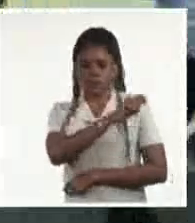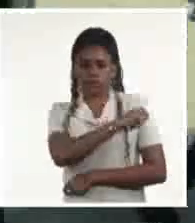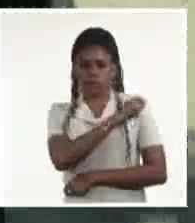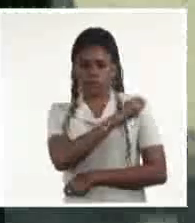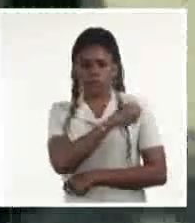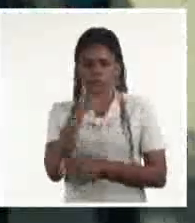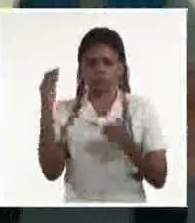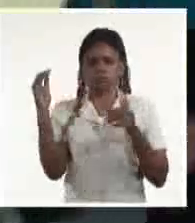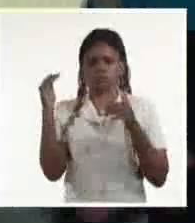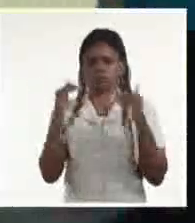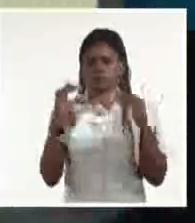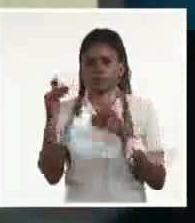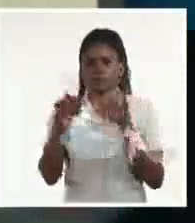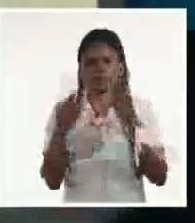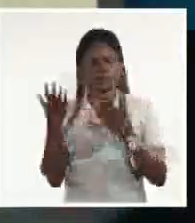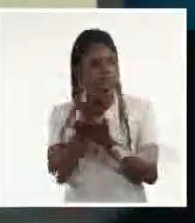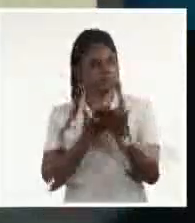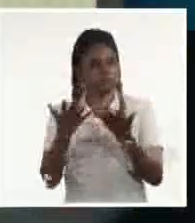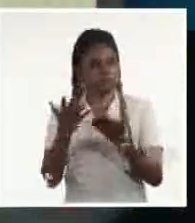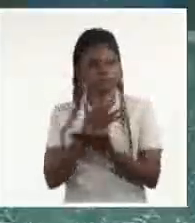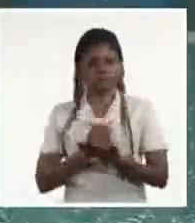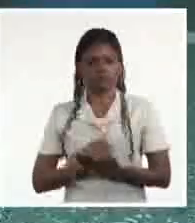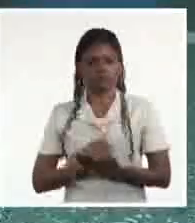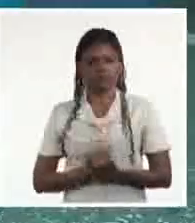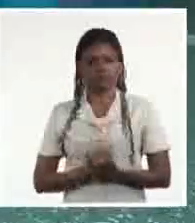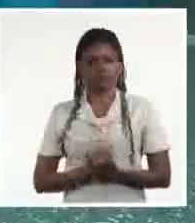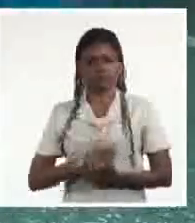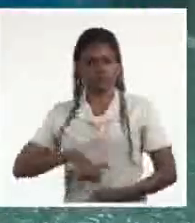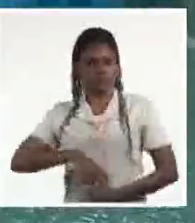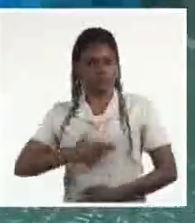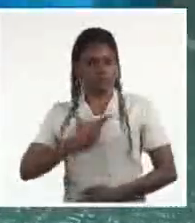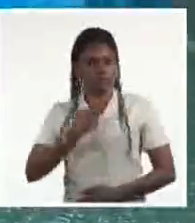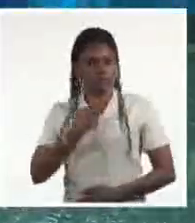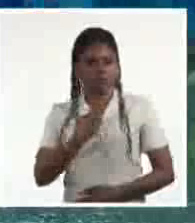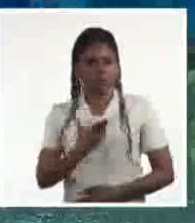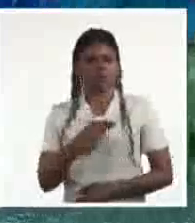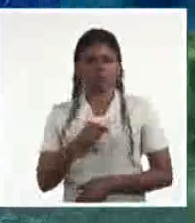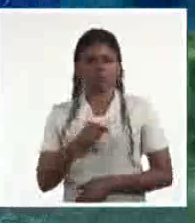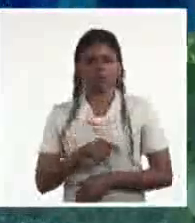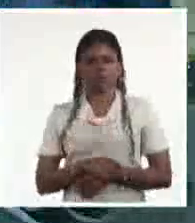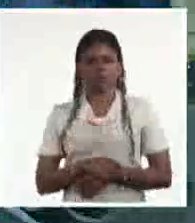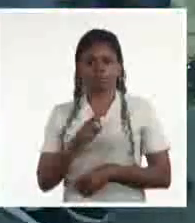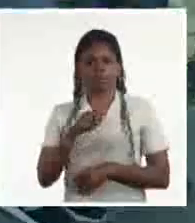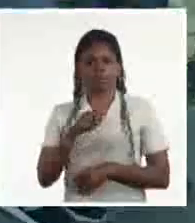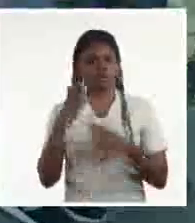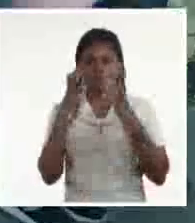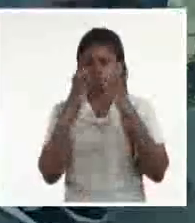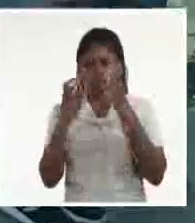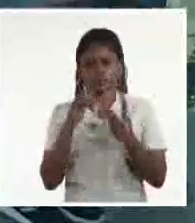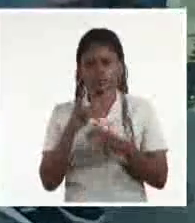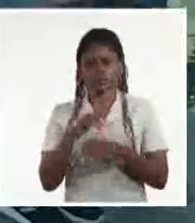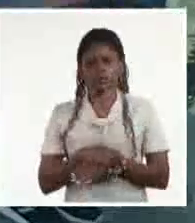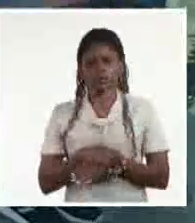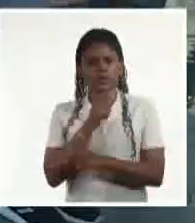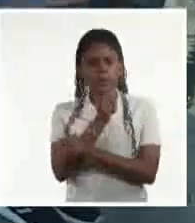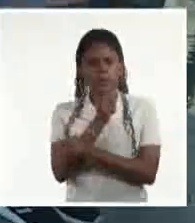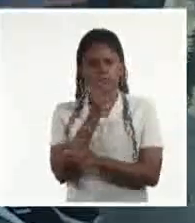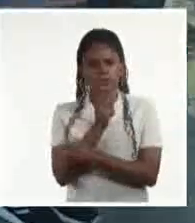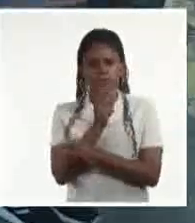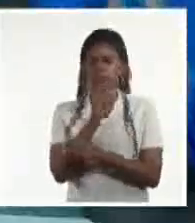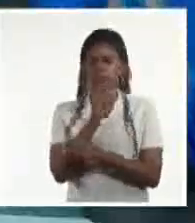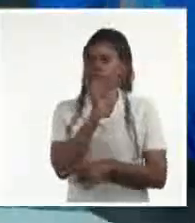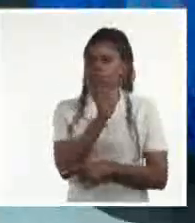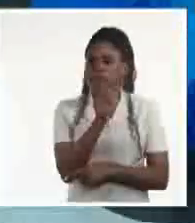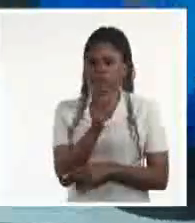el vínculo con profesionales de la cultura, quienes son partícipes directos de la programación de estas instituciones